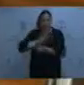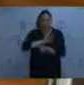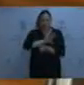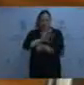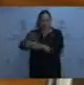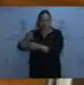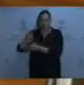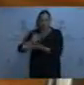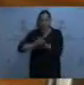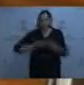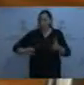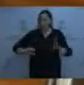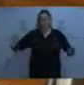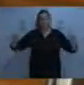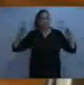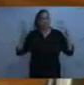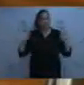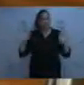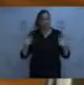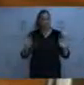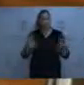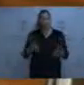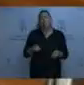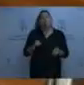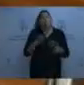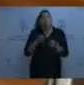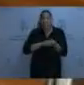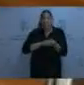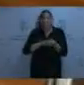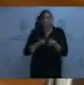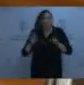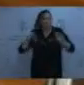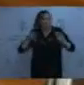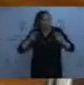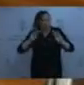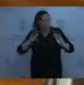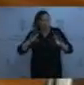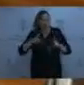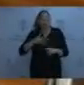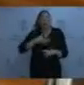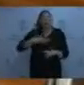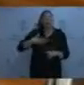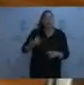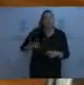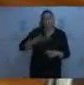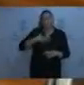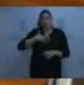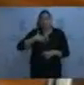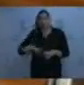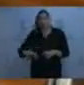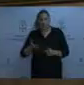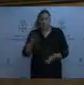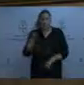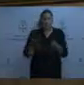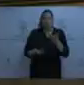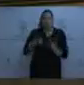finales, pero con un carácter meramente formativo, porque queremos, y puesto que es posible hacerlo, que esta evaluación sea para la